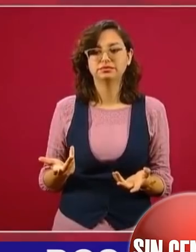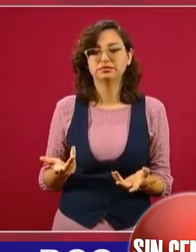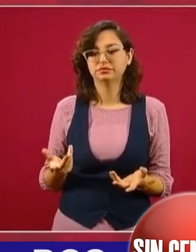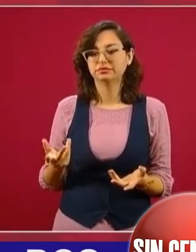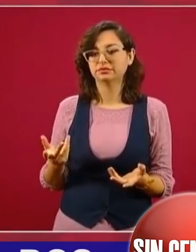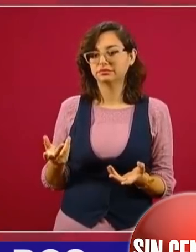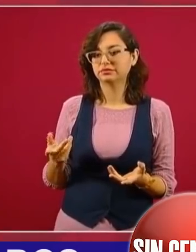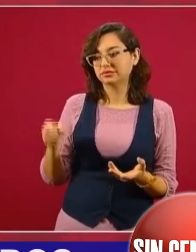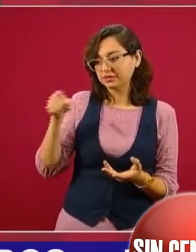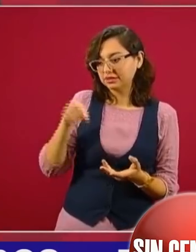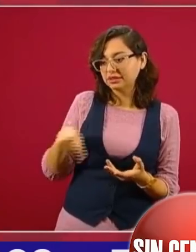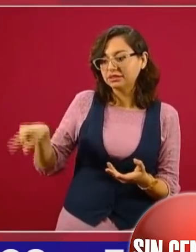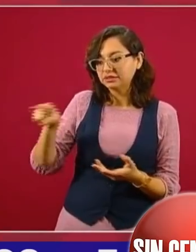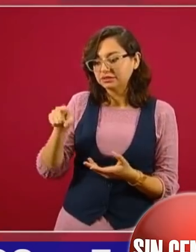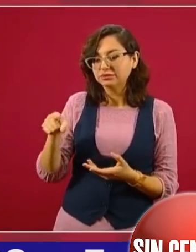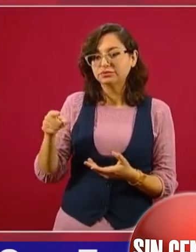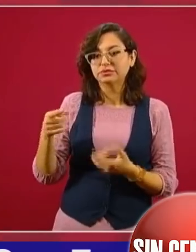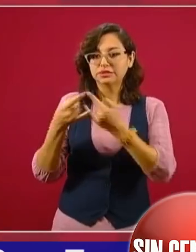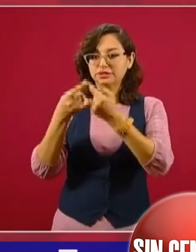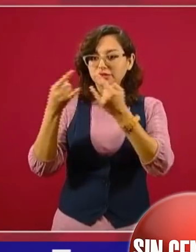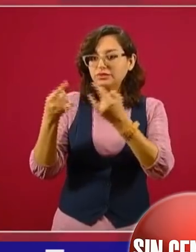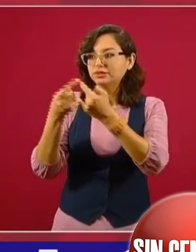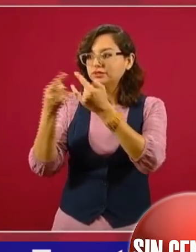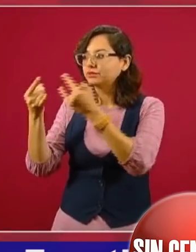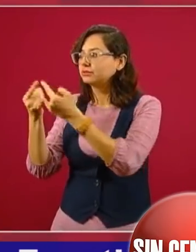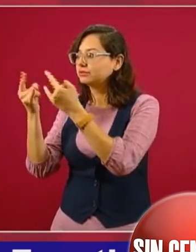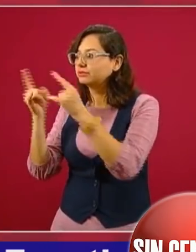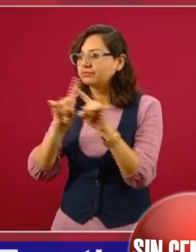a los que vimos aquí,